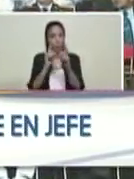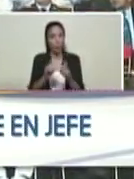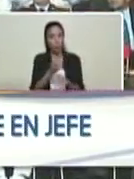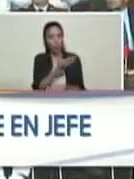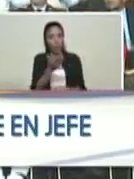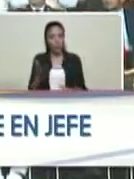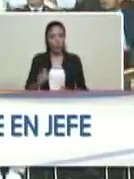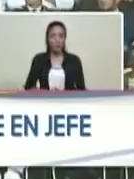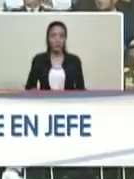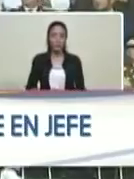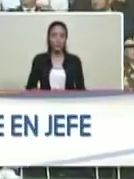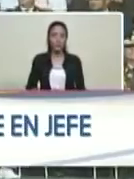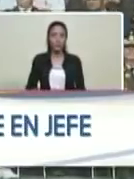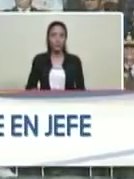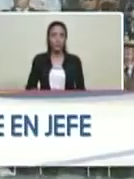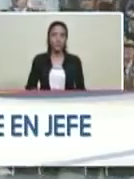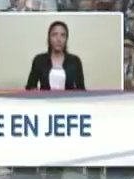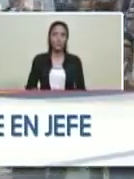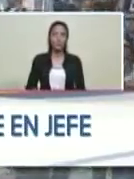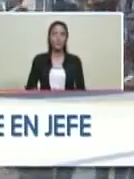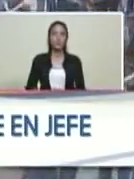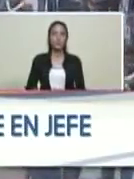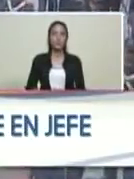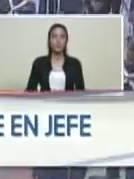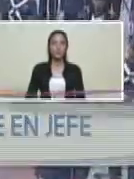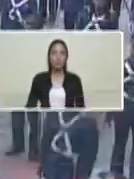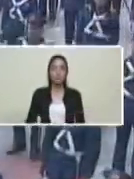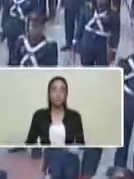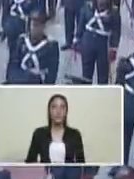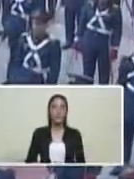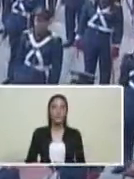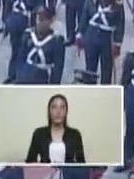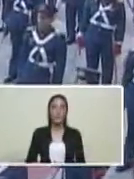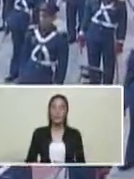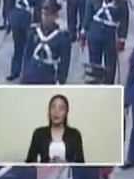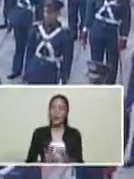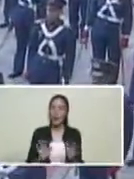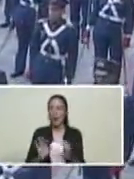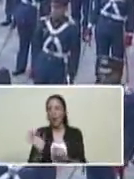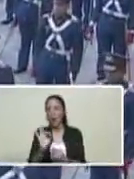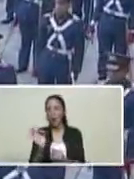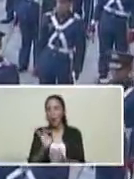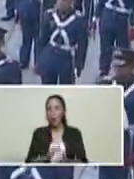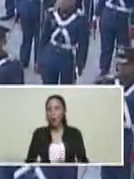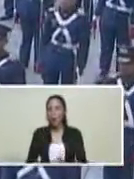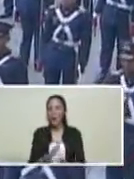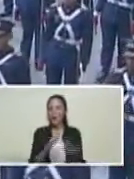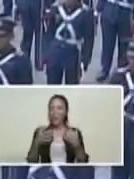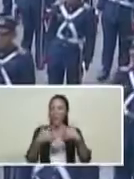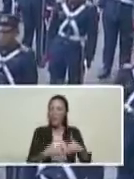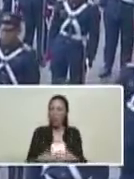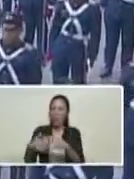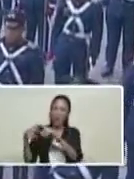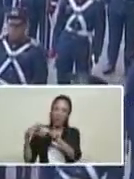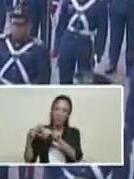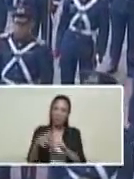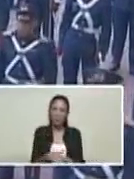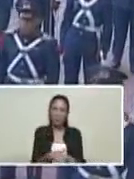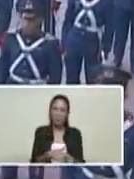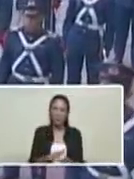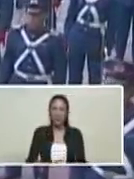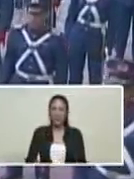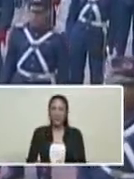puede la fuerza armada someterse a la oligarquía nacional oa la oligarquía de